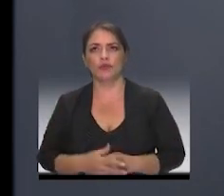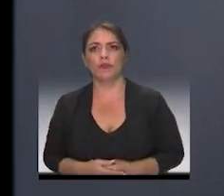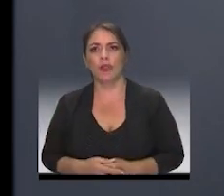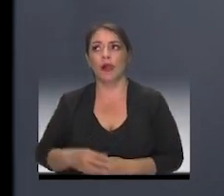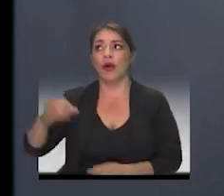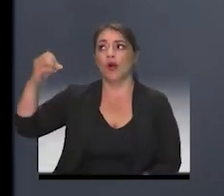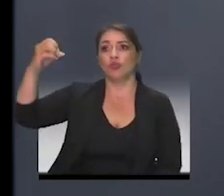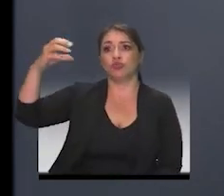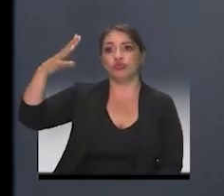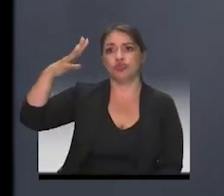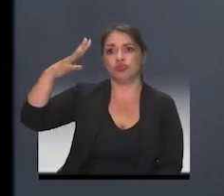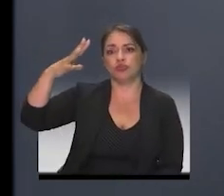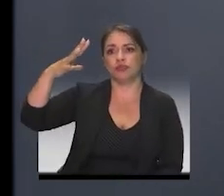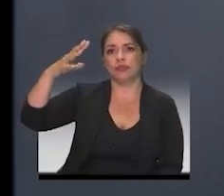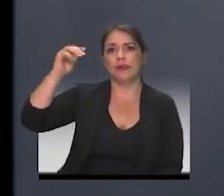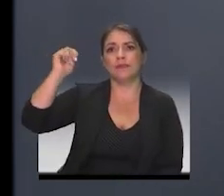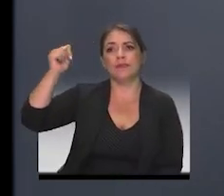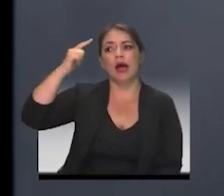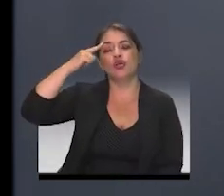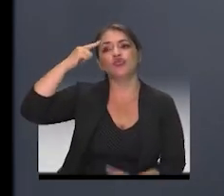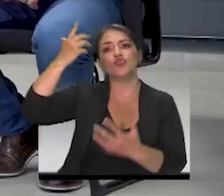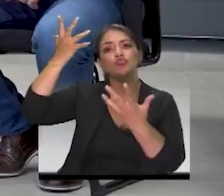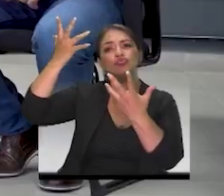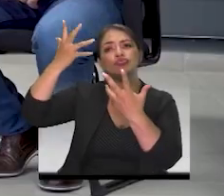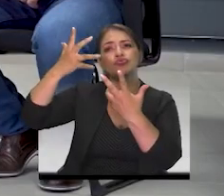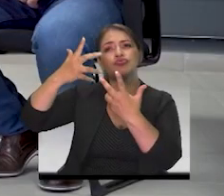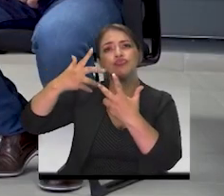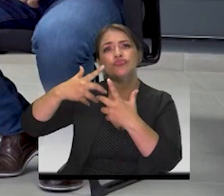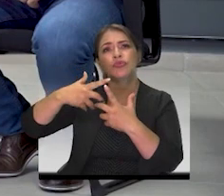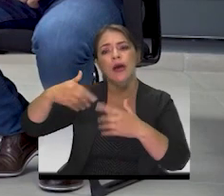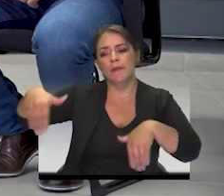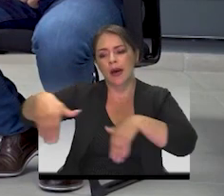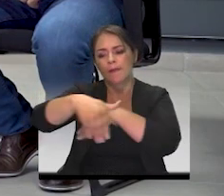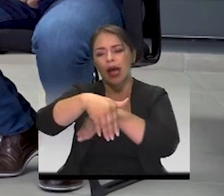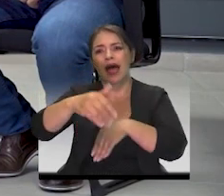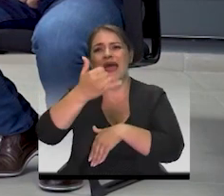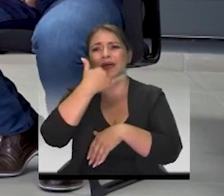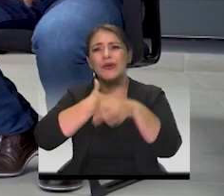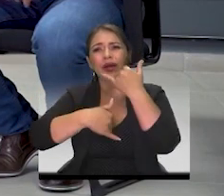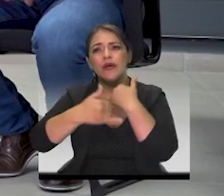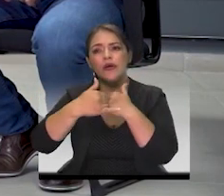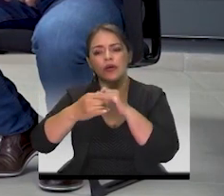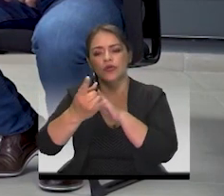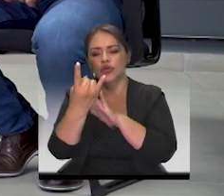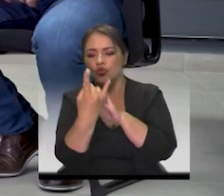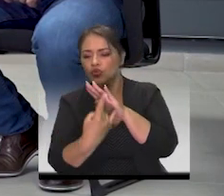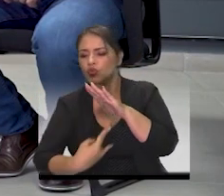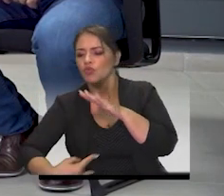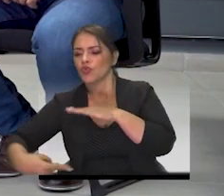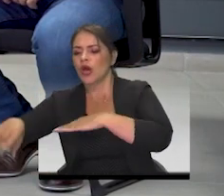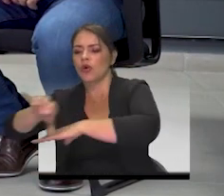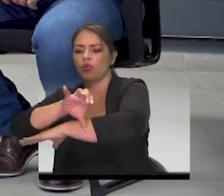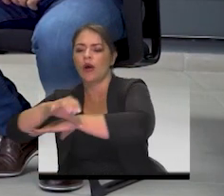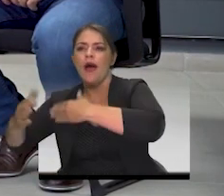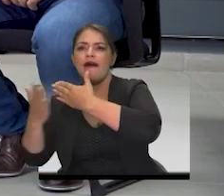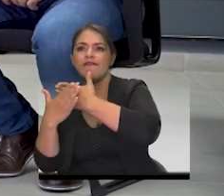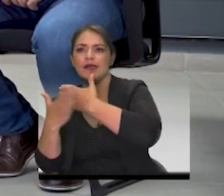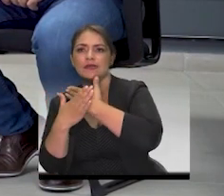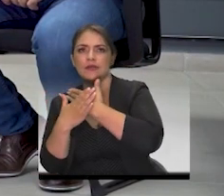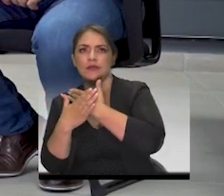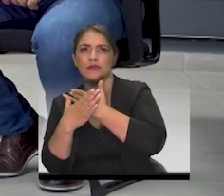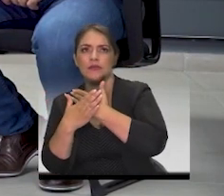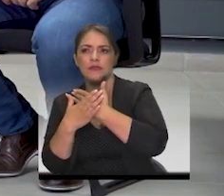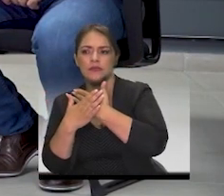luminaria automáticamente, si tiene una falla en la vía, me va a enviar a mí esa falla y esa alarma y yo